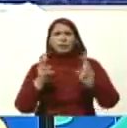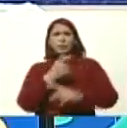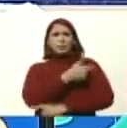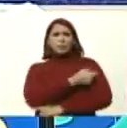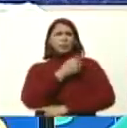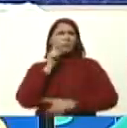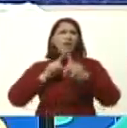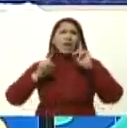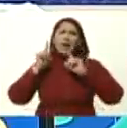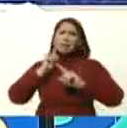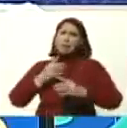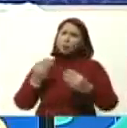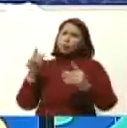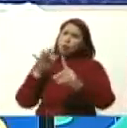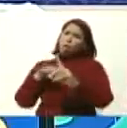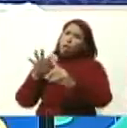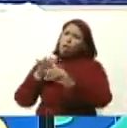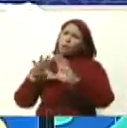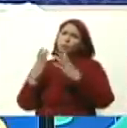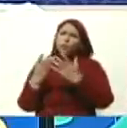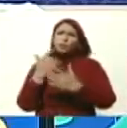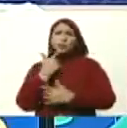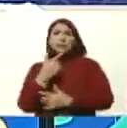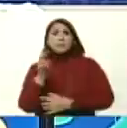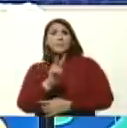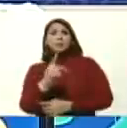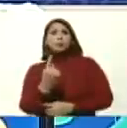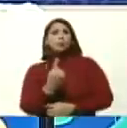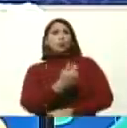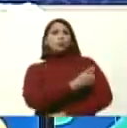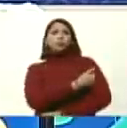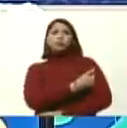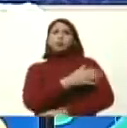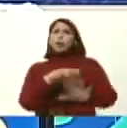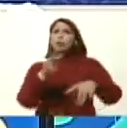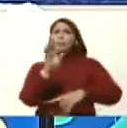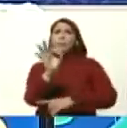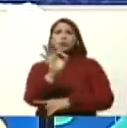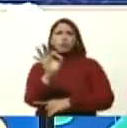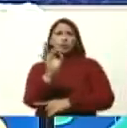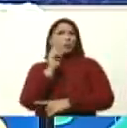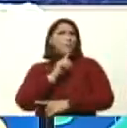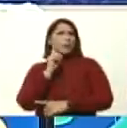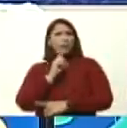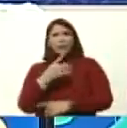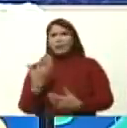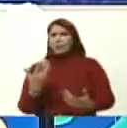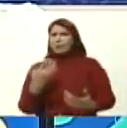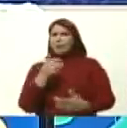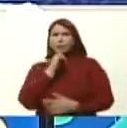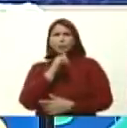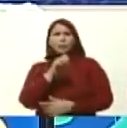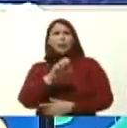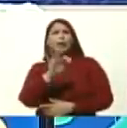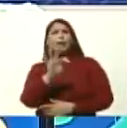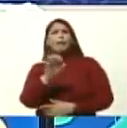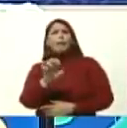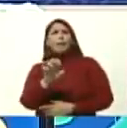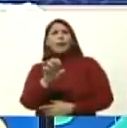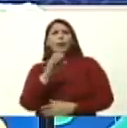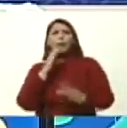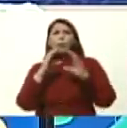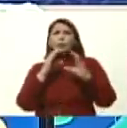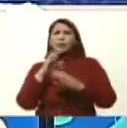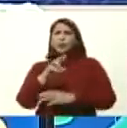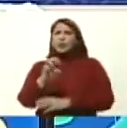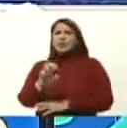mienten. Pues entonces dicen, Venezuela solo se ha vacunado el 12%, miente la agencia EFE, la agencia